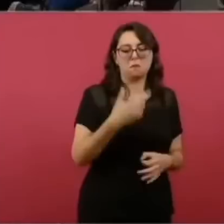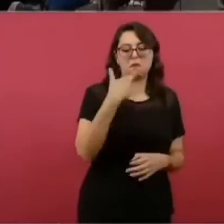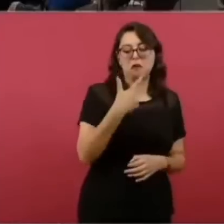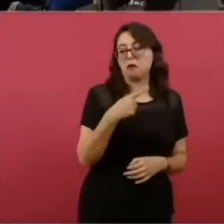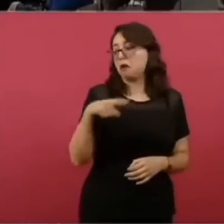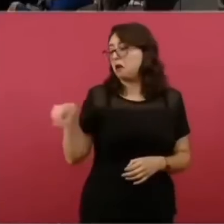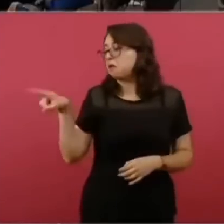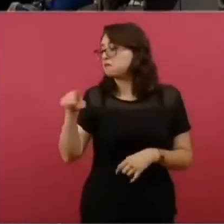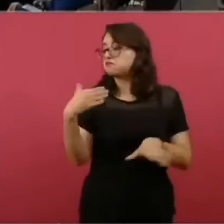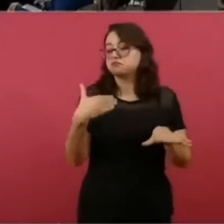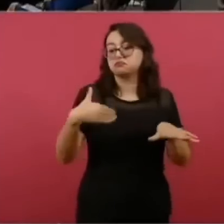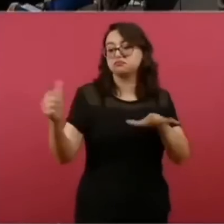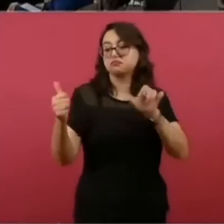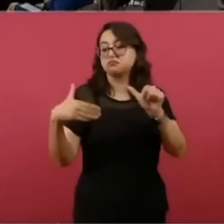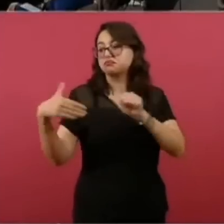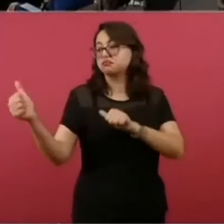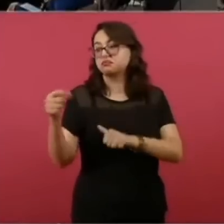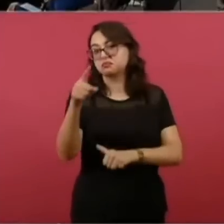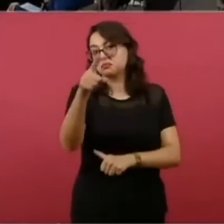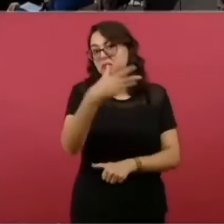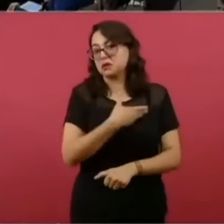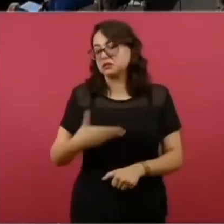partido. Pues